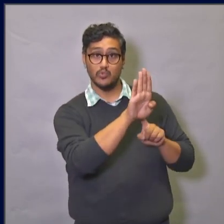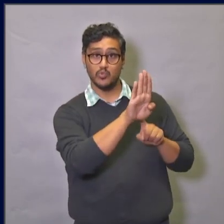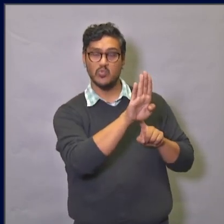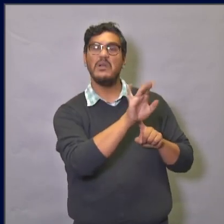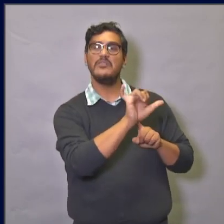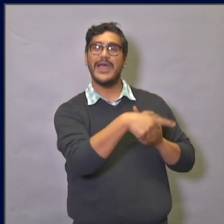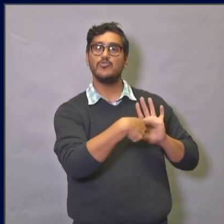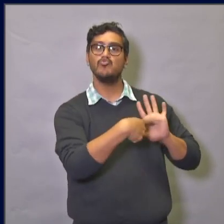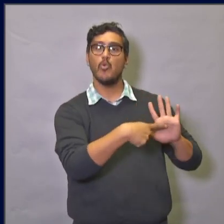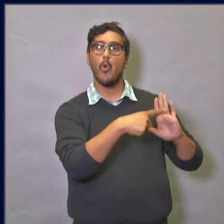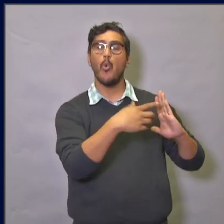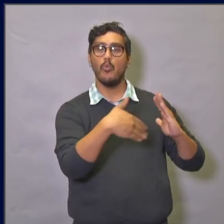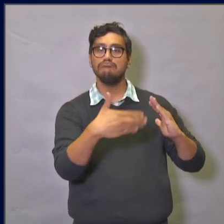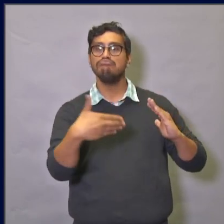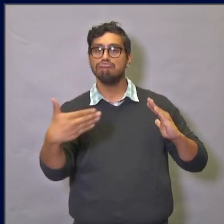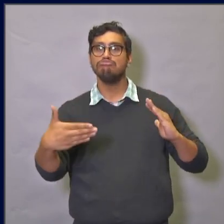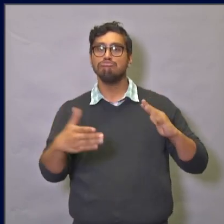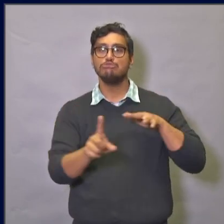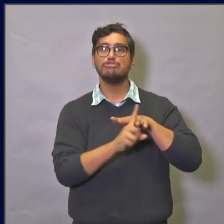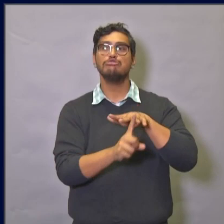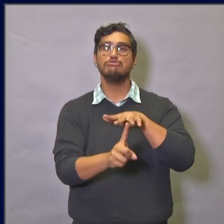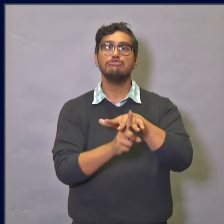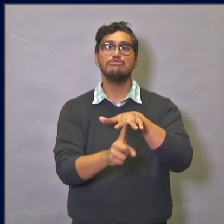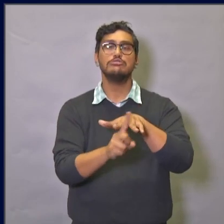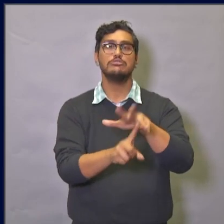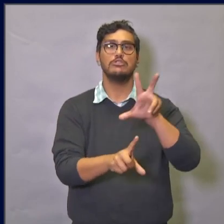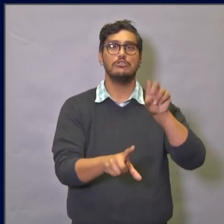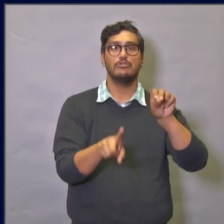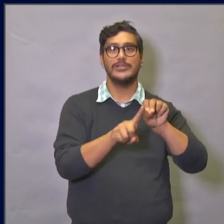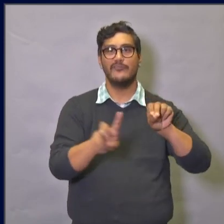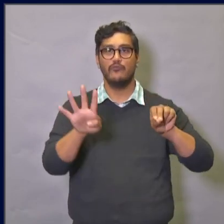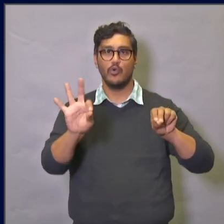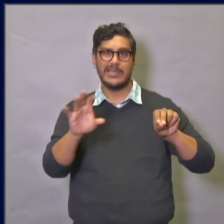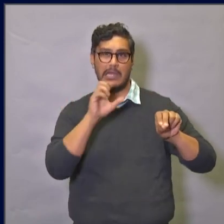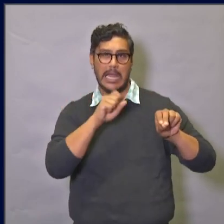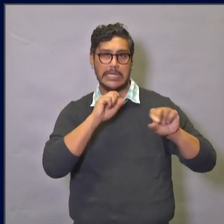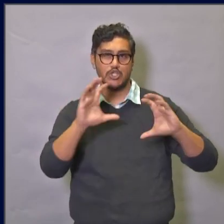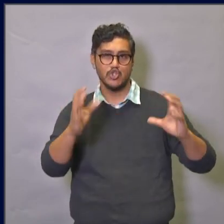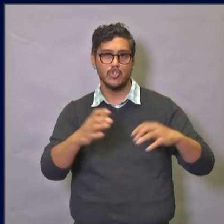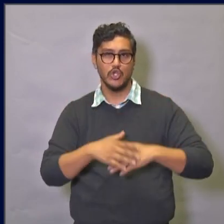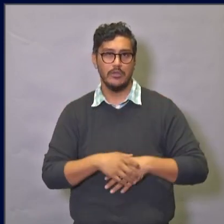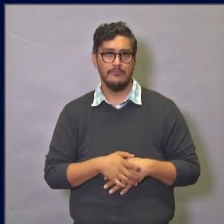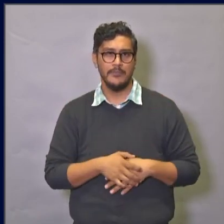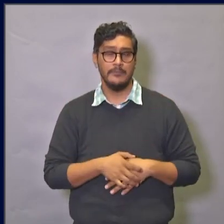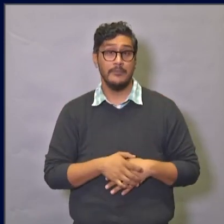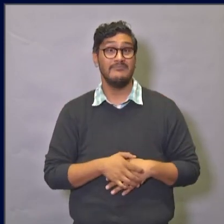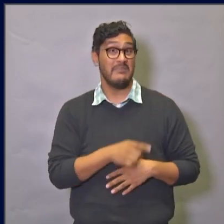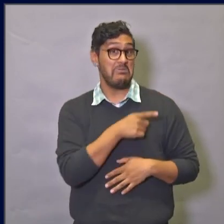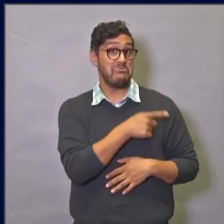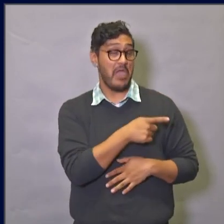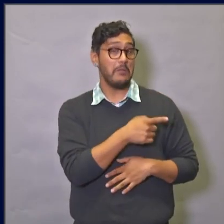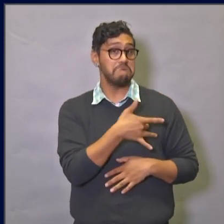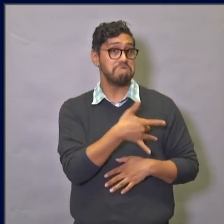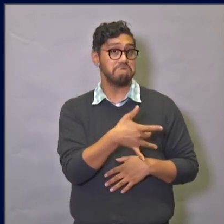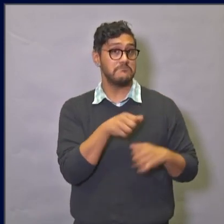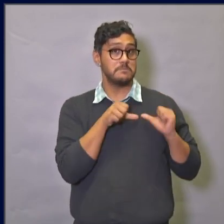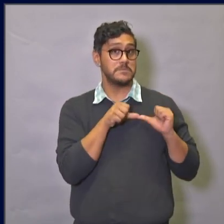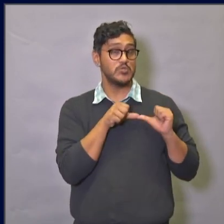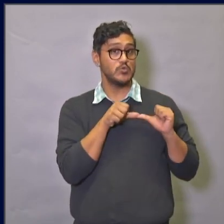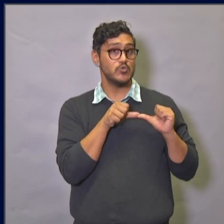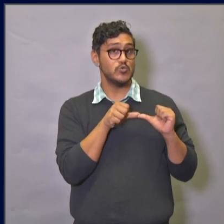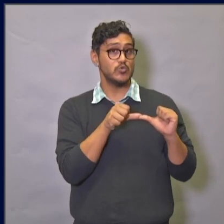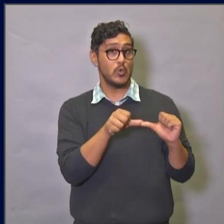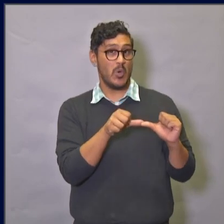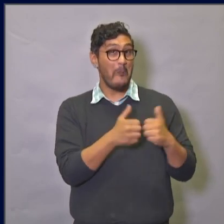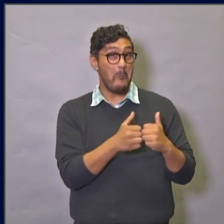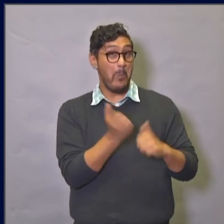tiempo entre personas de 30 a 49 años. Este grupo ha tenido de manera constante el mayor número de